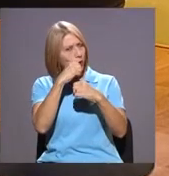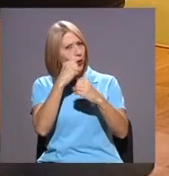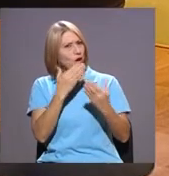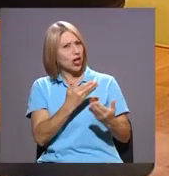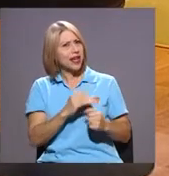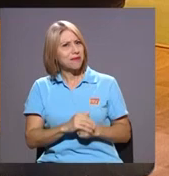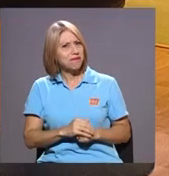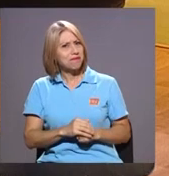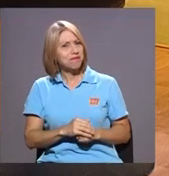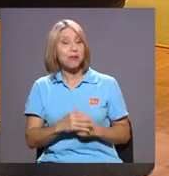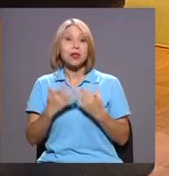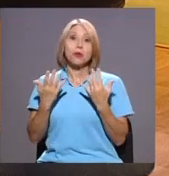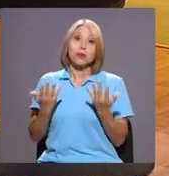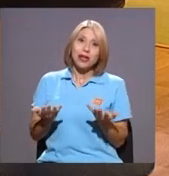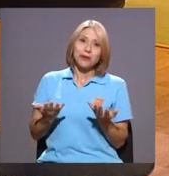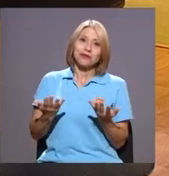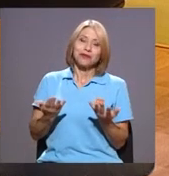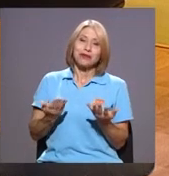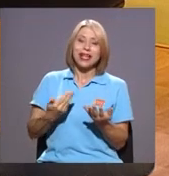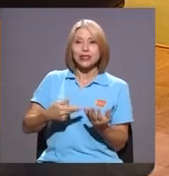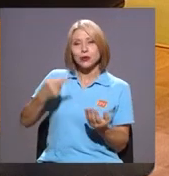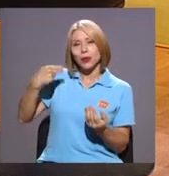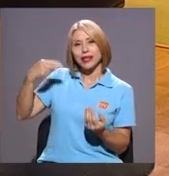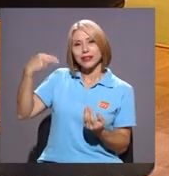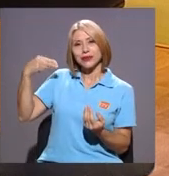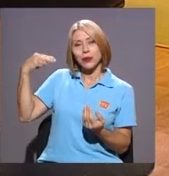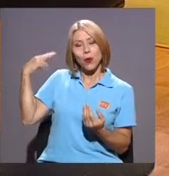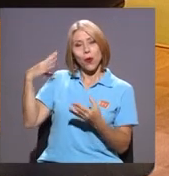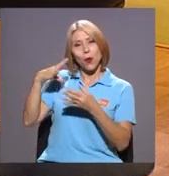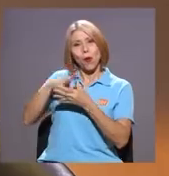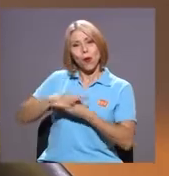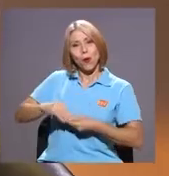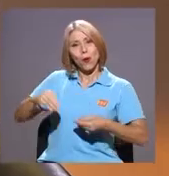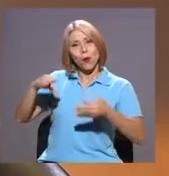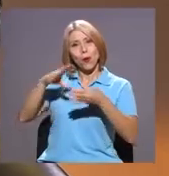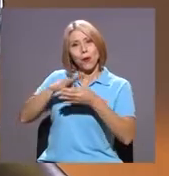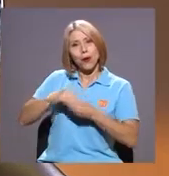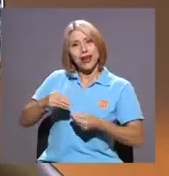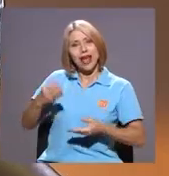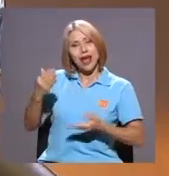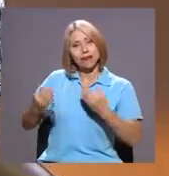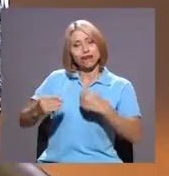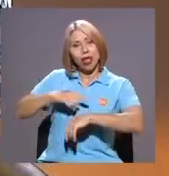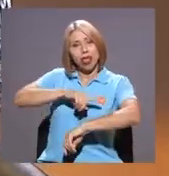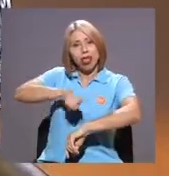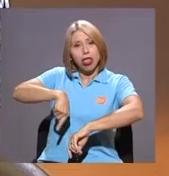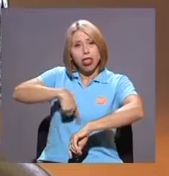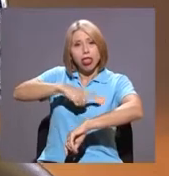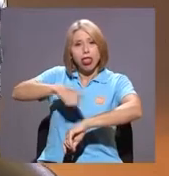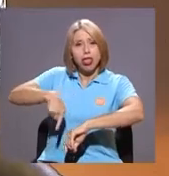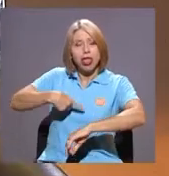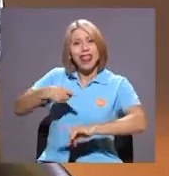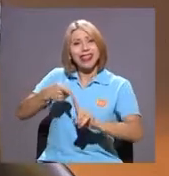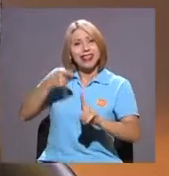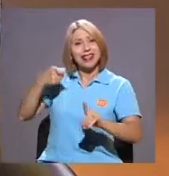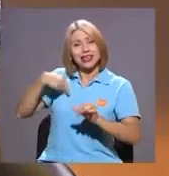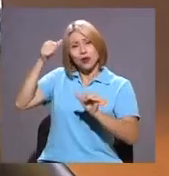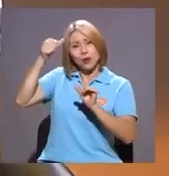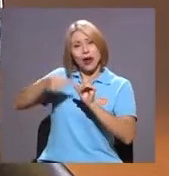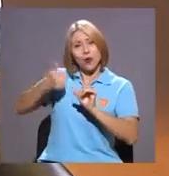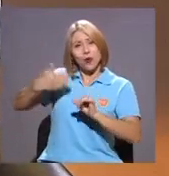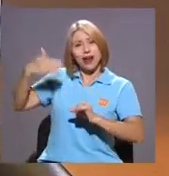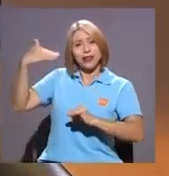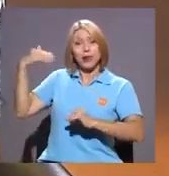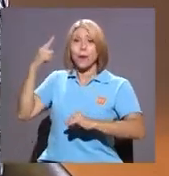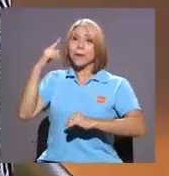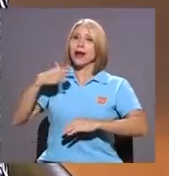es una historia tal vez un poco larga, porque desde que yo me acuerdo, para mí lo que es la naturaleza,